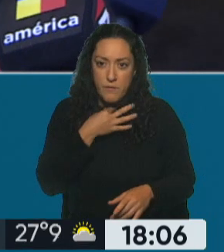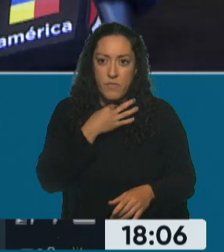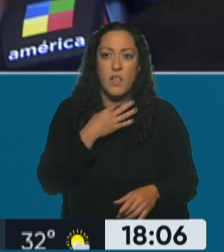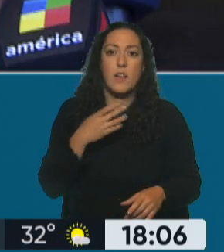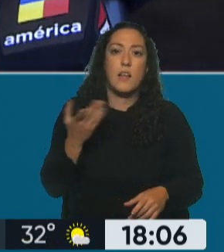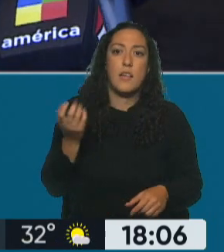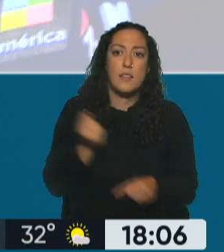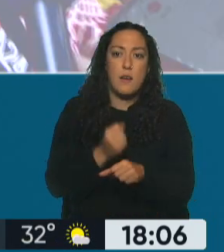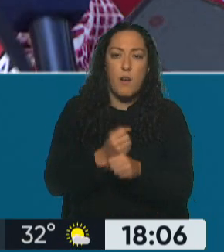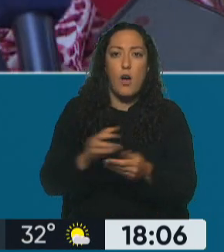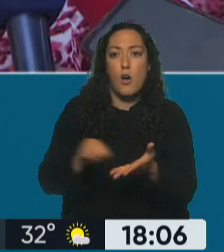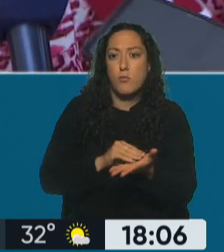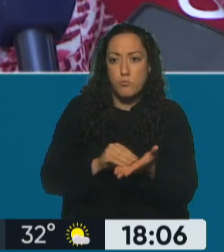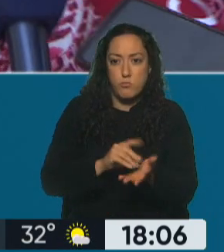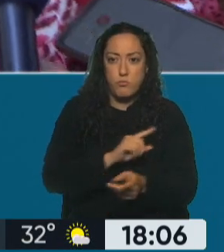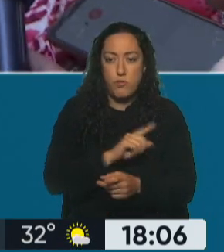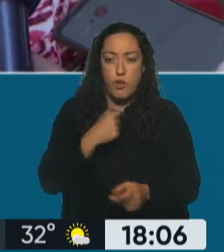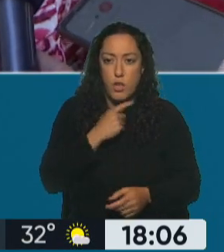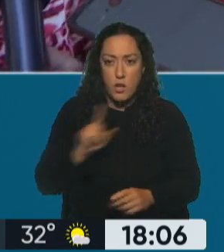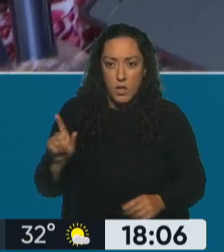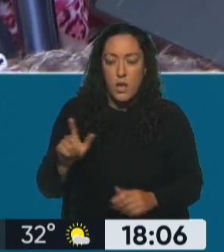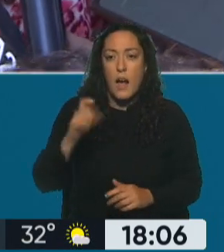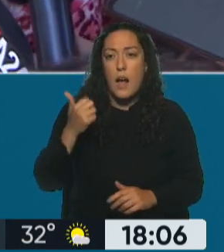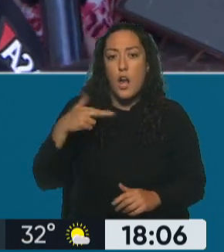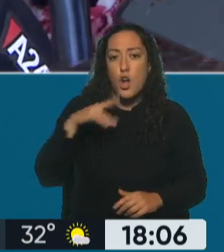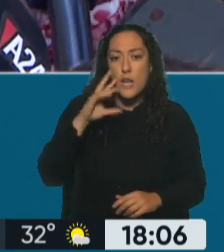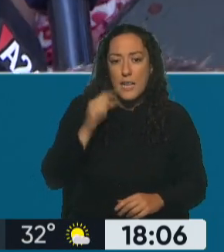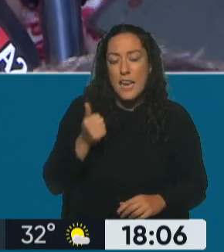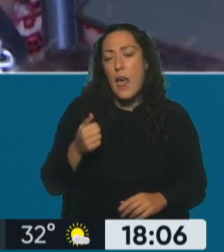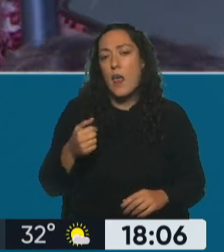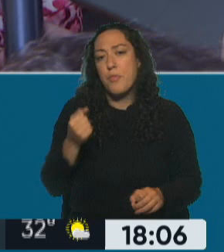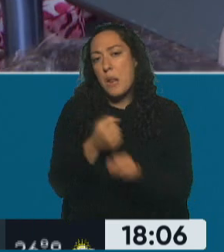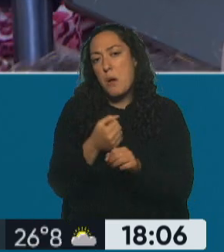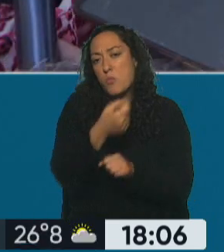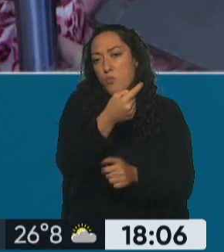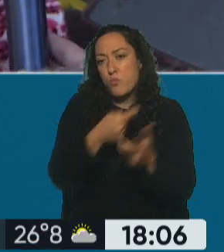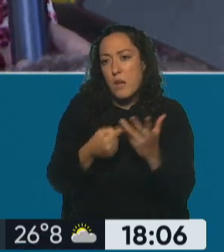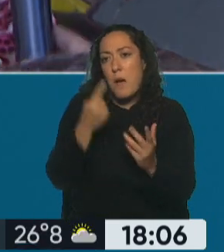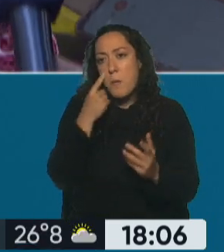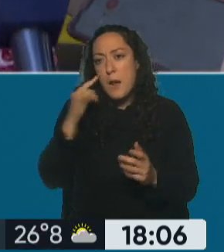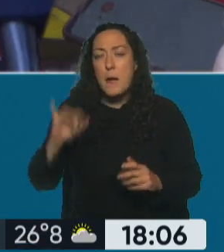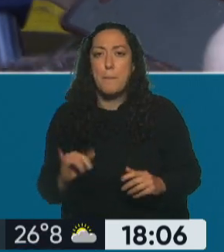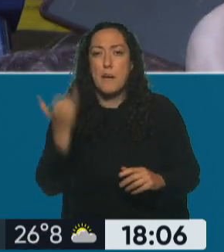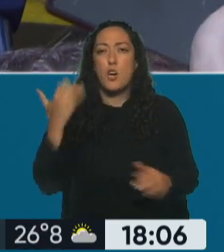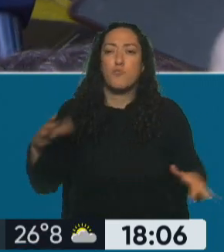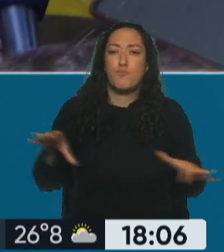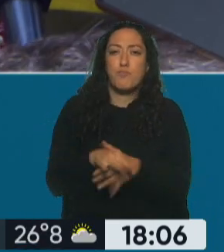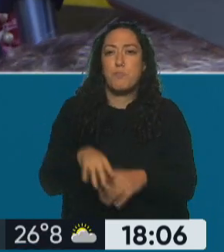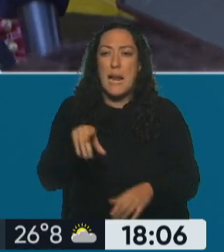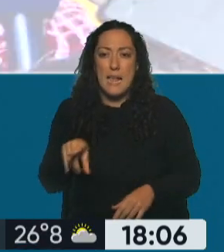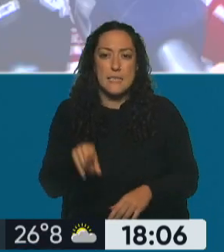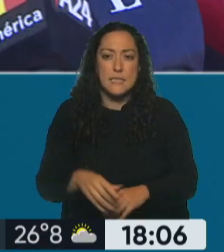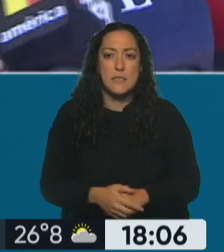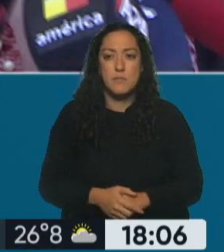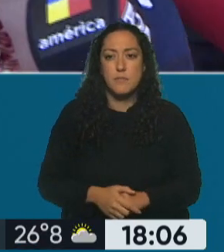tareas ejecutivas. Carolina puede tener muchas funciones, entonces estamos tratando de ver cuál es la mejor y más apropiada para las actividades que